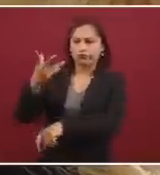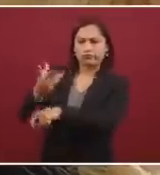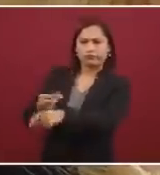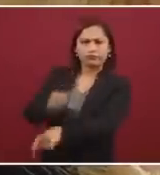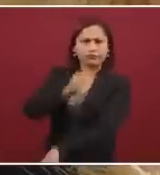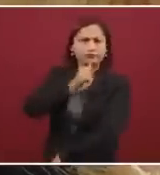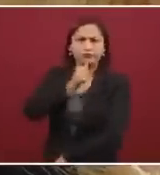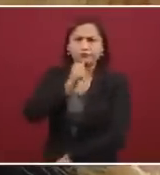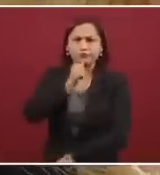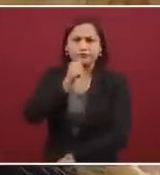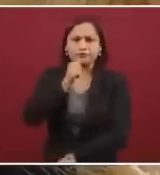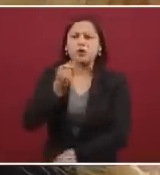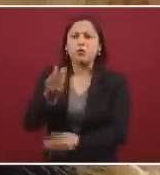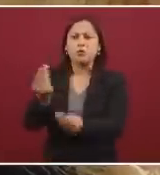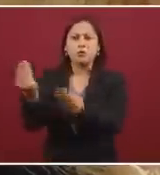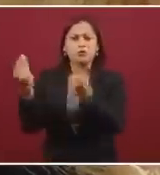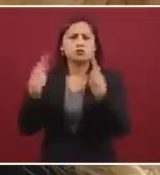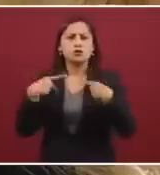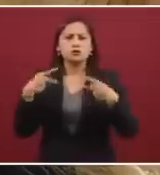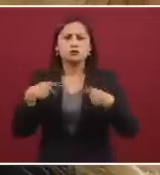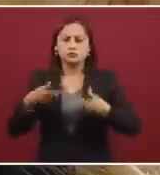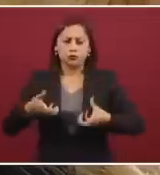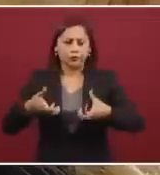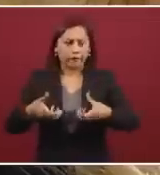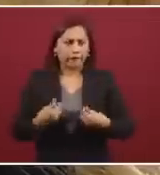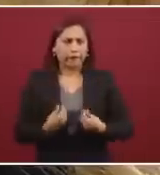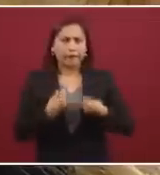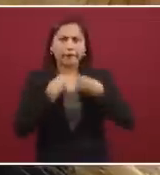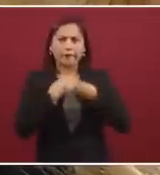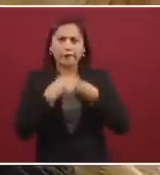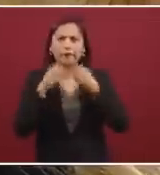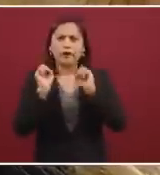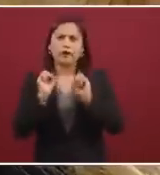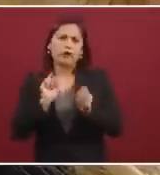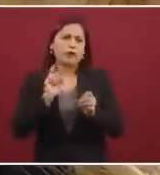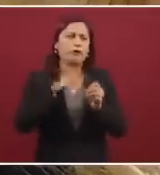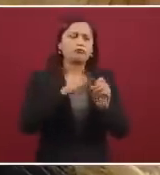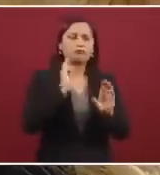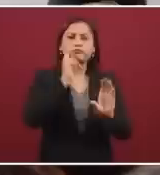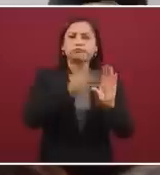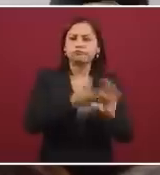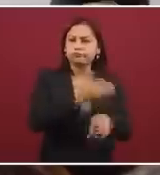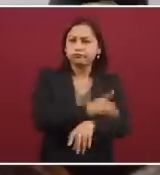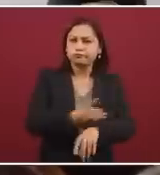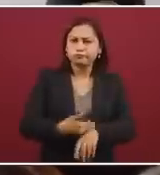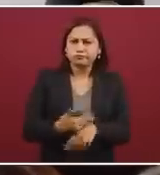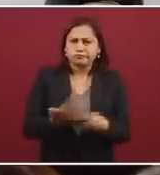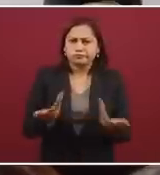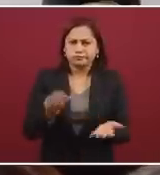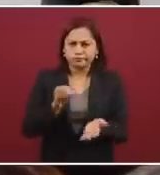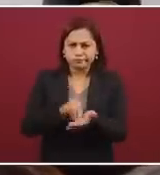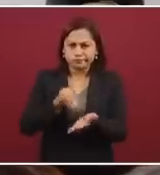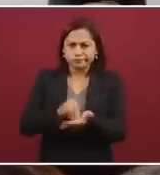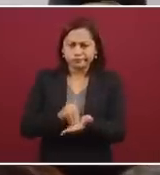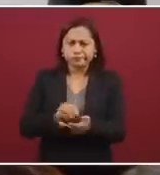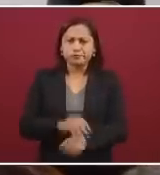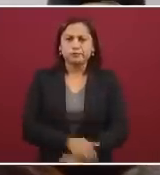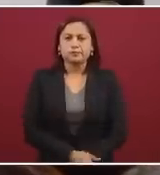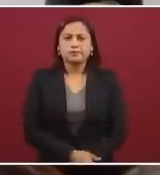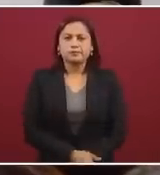viviendo a la intemperie o como se dice vulgarmente arrimados con los familiares vamos a